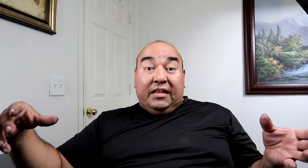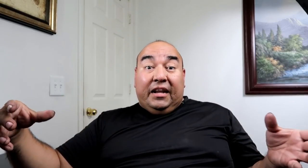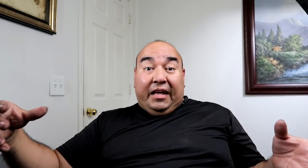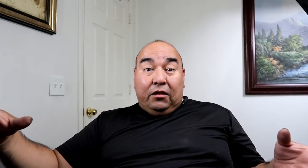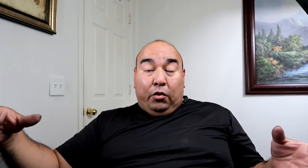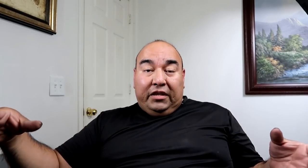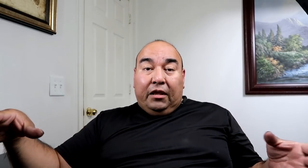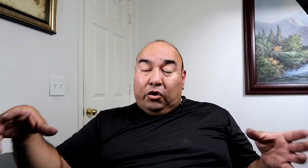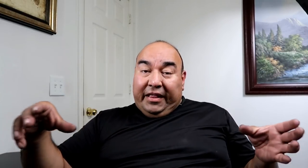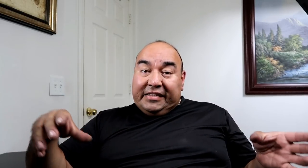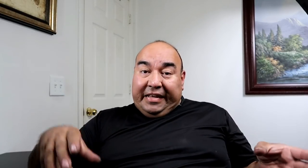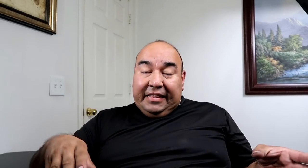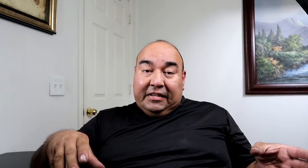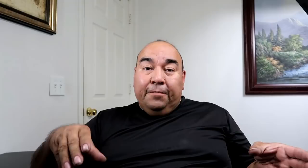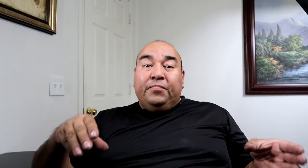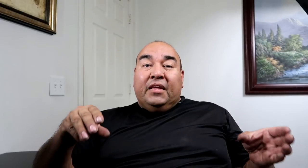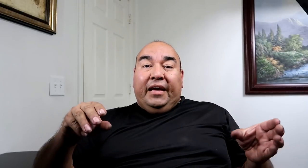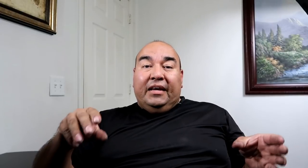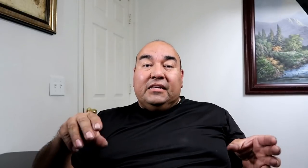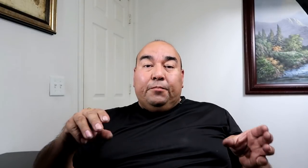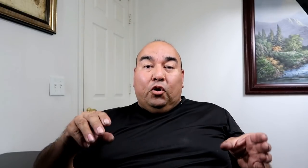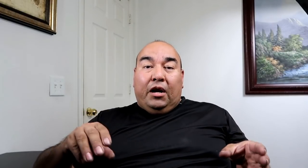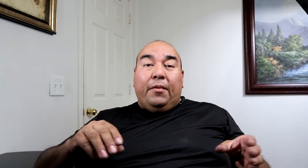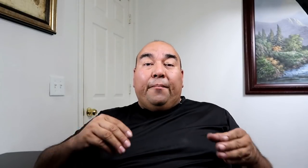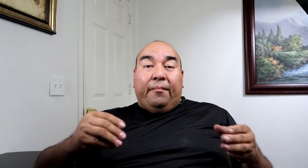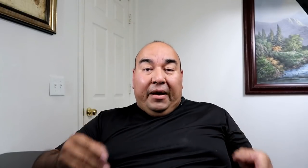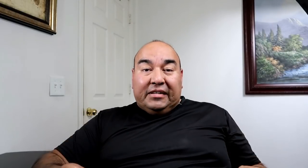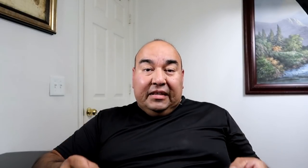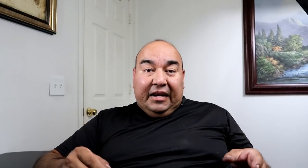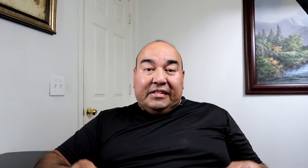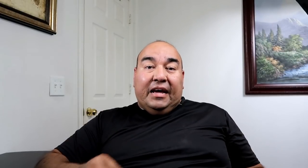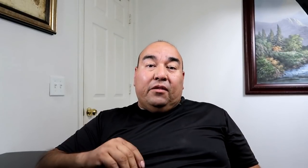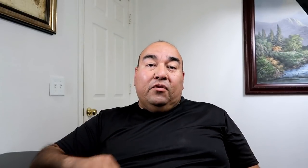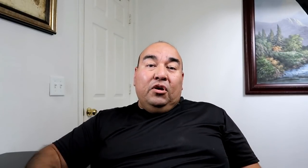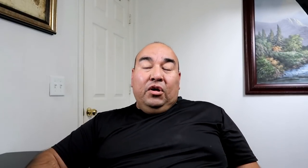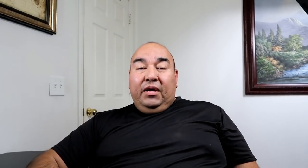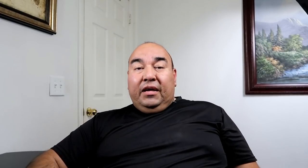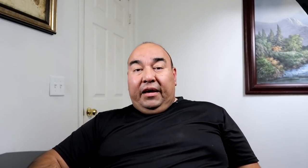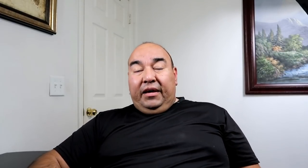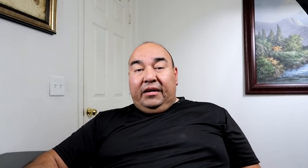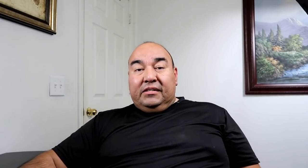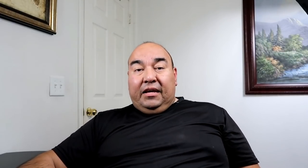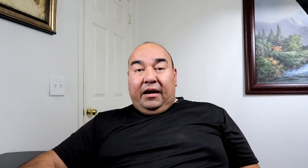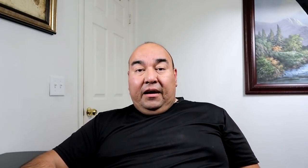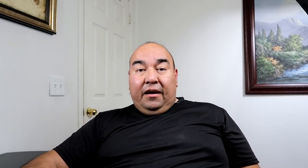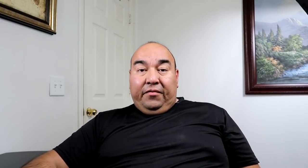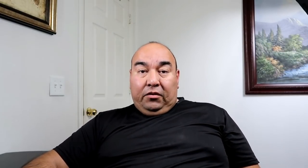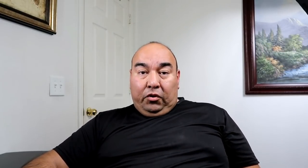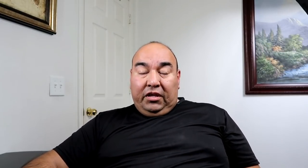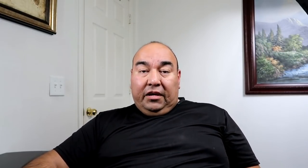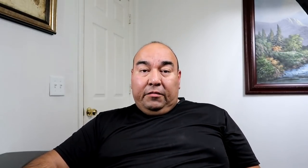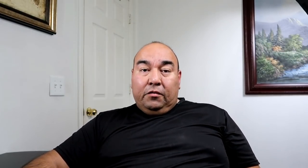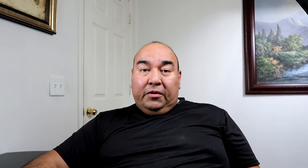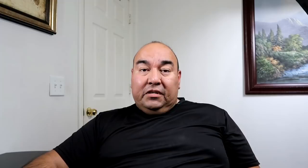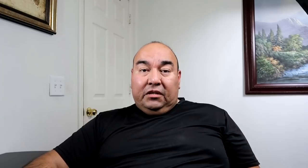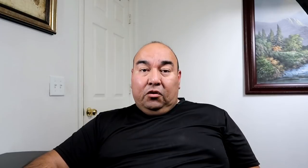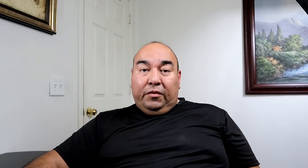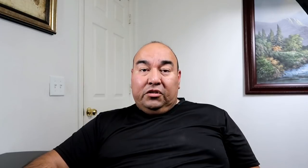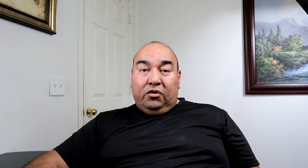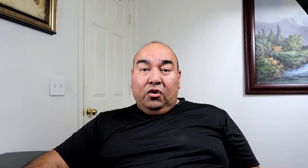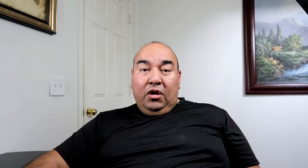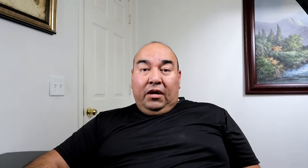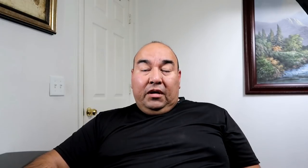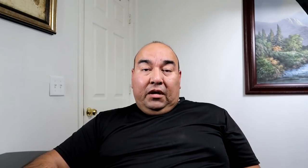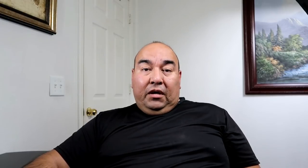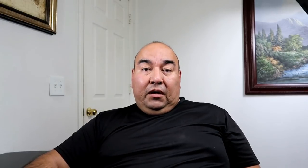lo que se está tardando ahorita lo de las tandas. Es el programa más atrasado que está habiendo ahorita. El mismo presidente